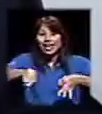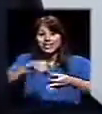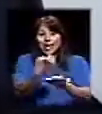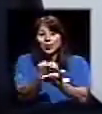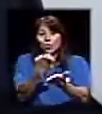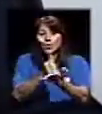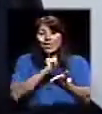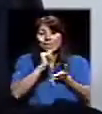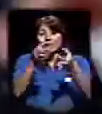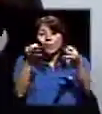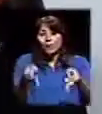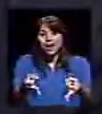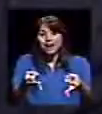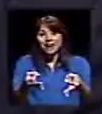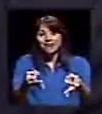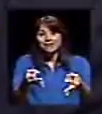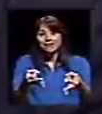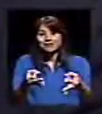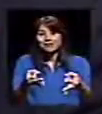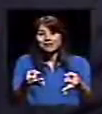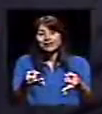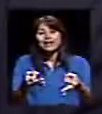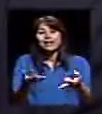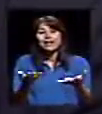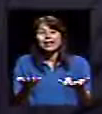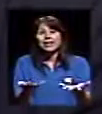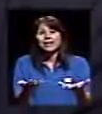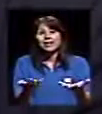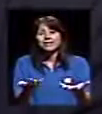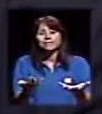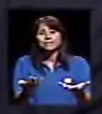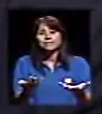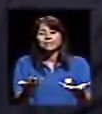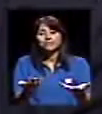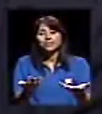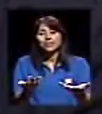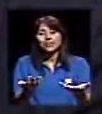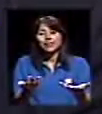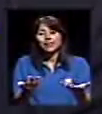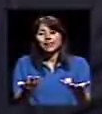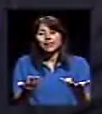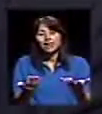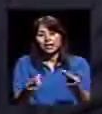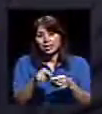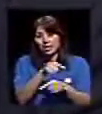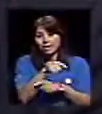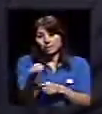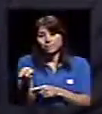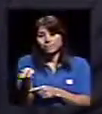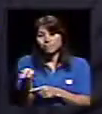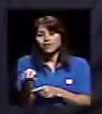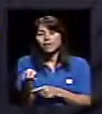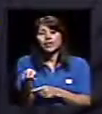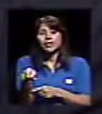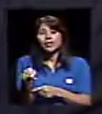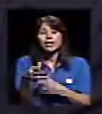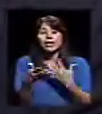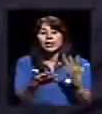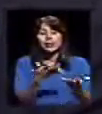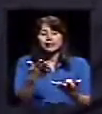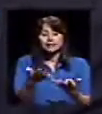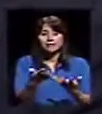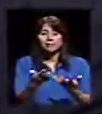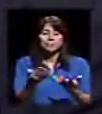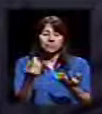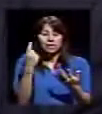y usé ese término para para enfatizar con las amigas y amigos un poco ese Quisiera-